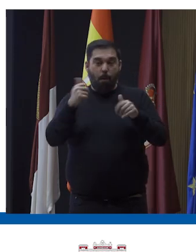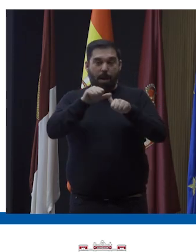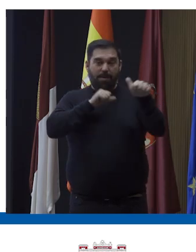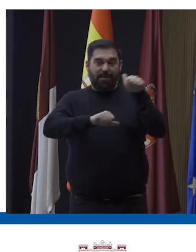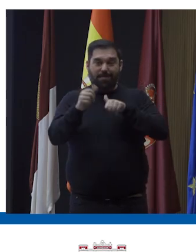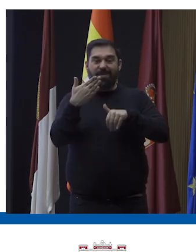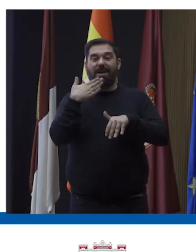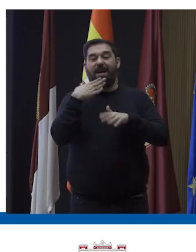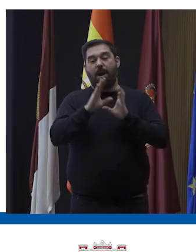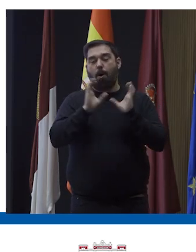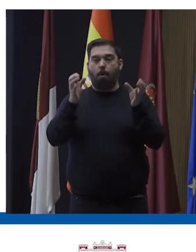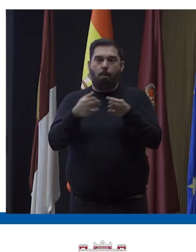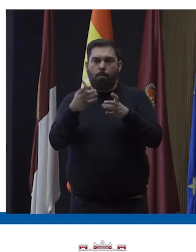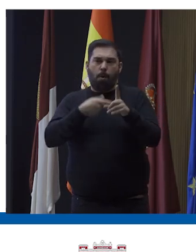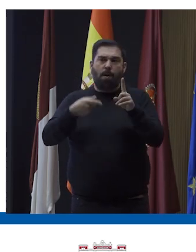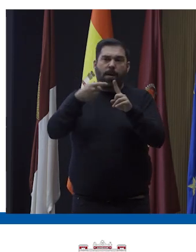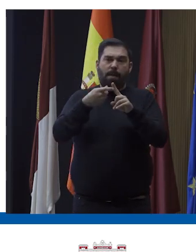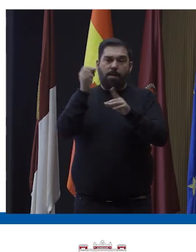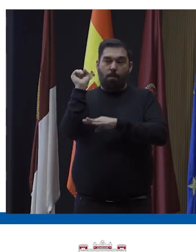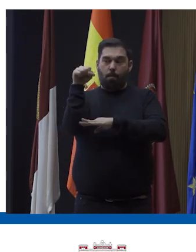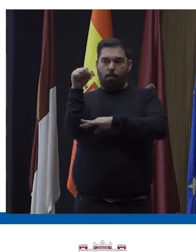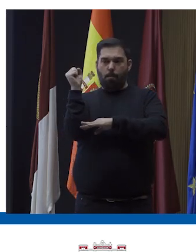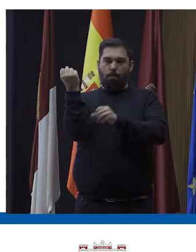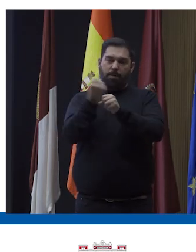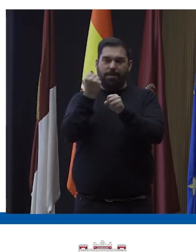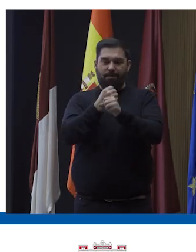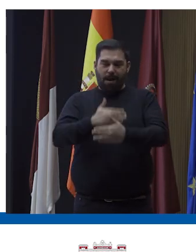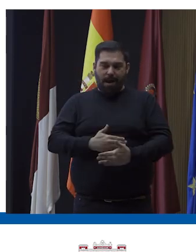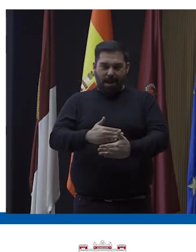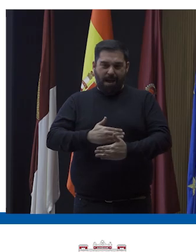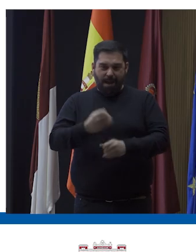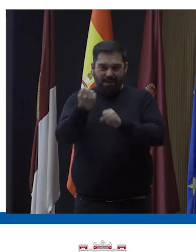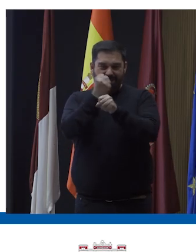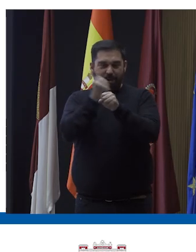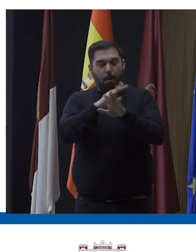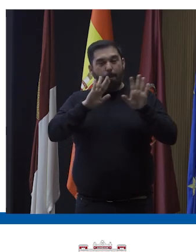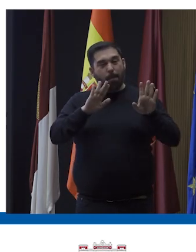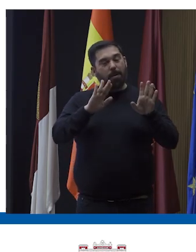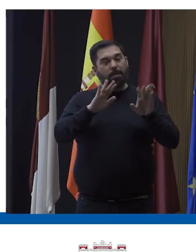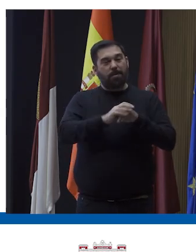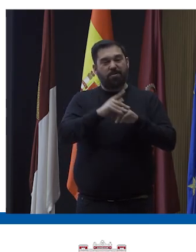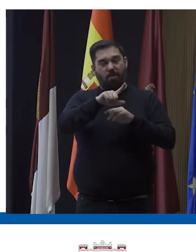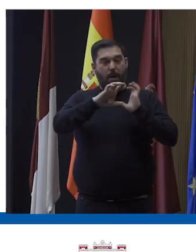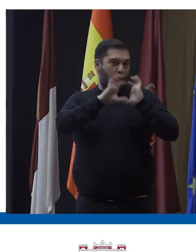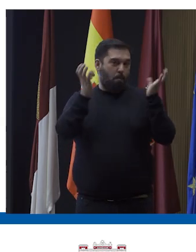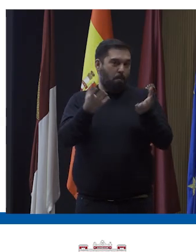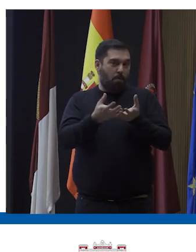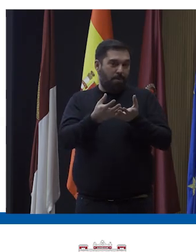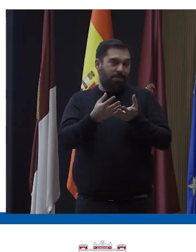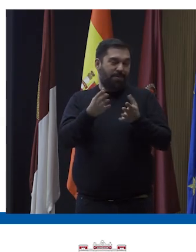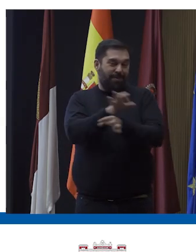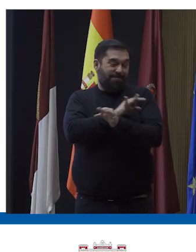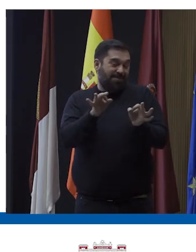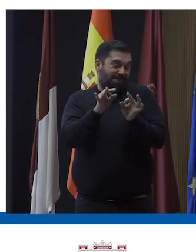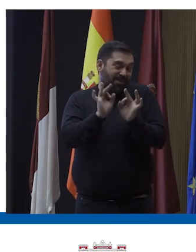hubiera grupos para trabajar la postura, para trabajar el abdomen. Sí, pero si es que eso sería el mundo ideal. Y